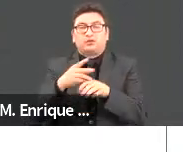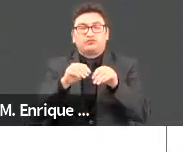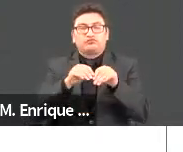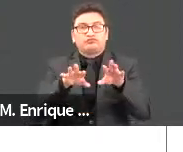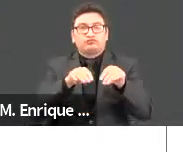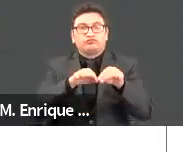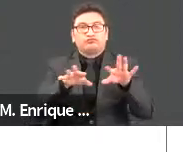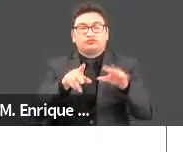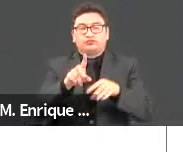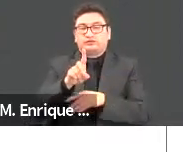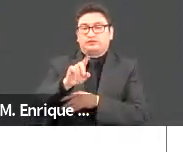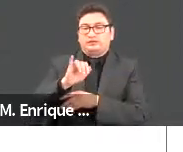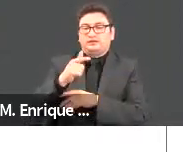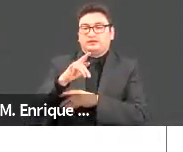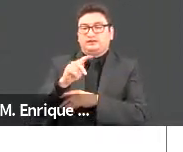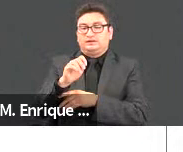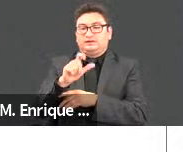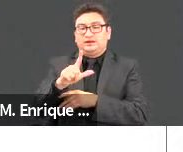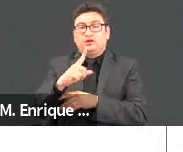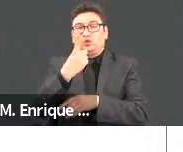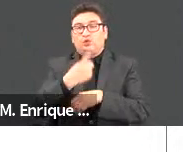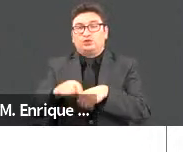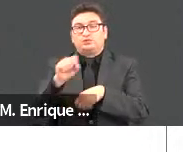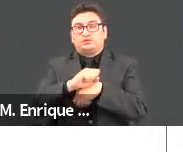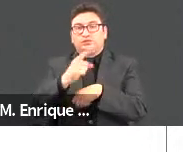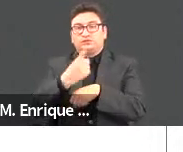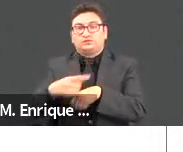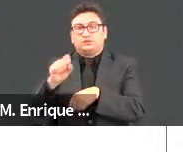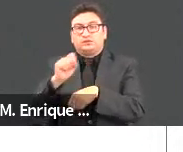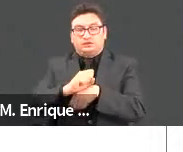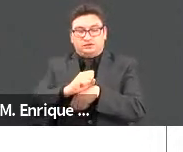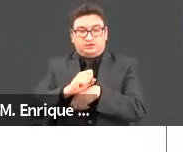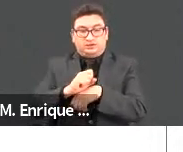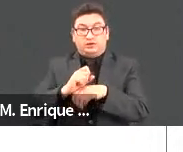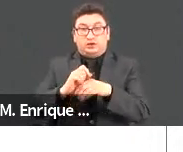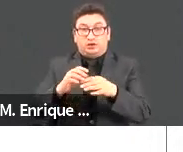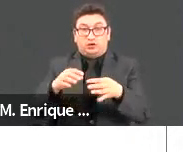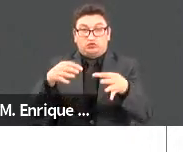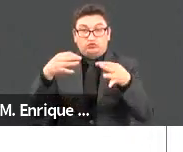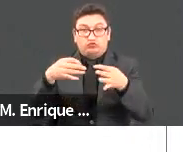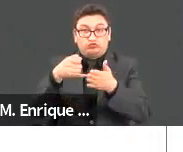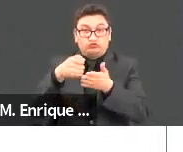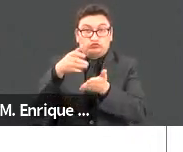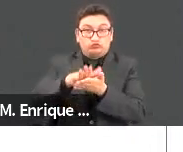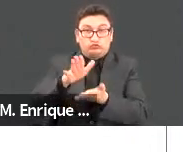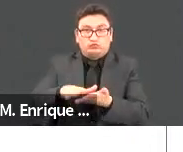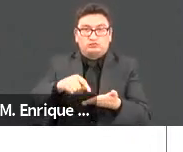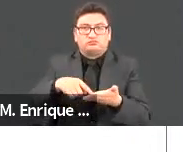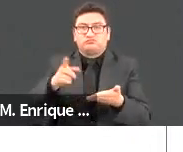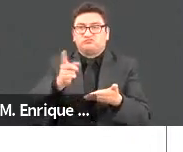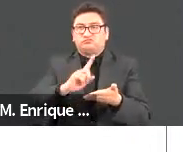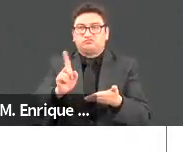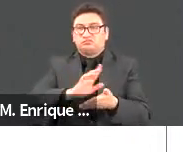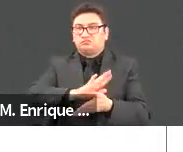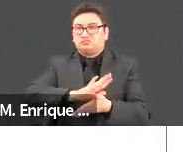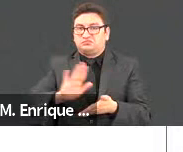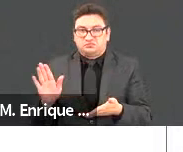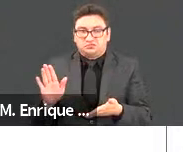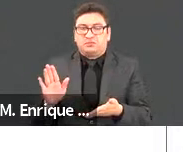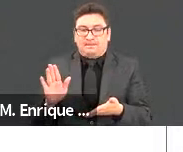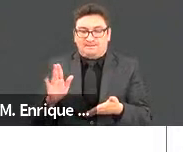publicación digital y semanal. Ya no se puede ver en físico, ¿sí? El último